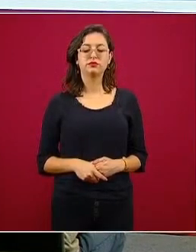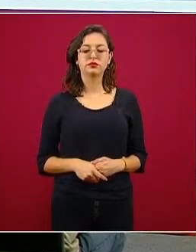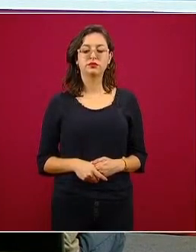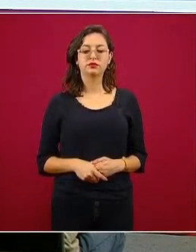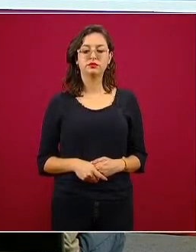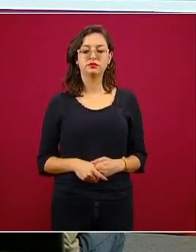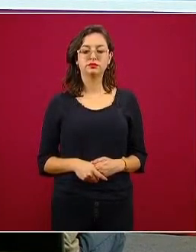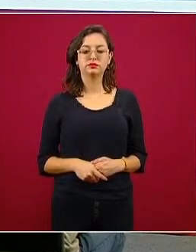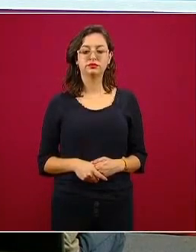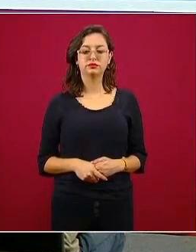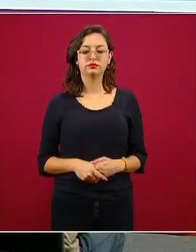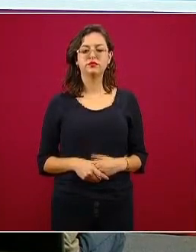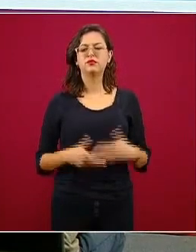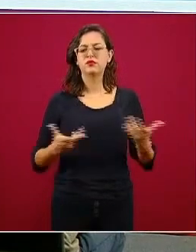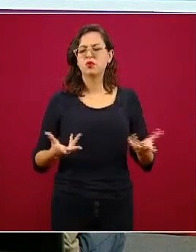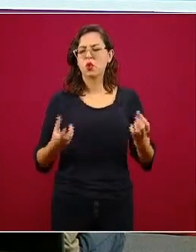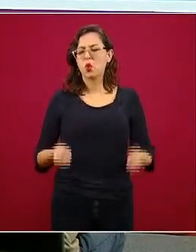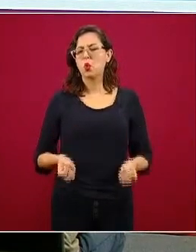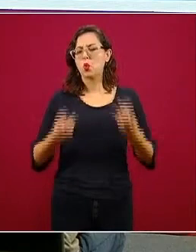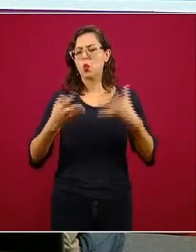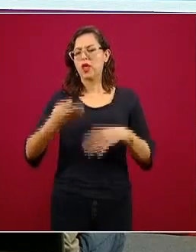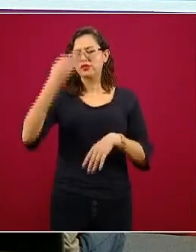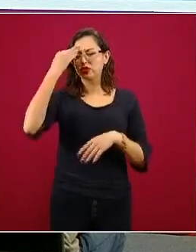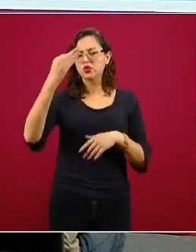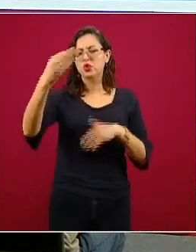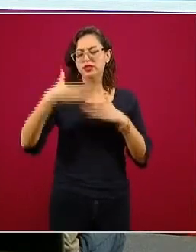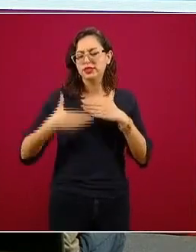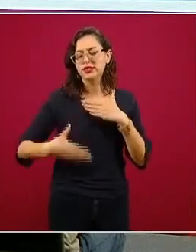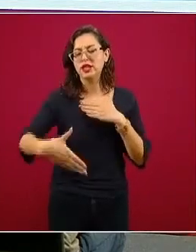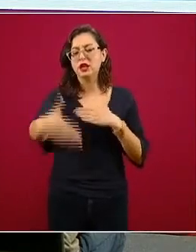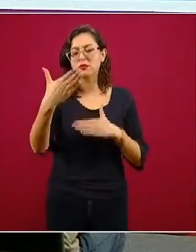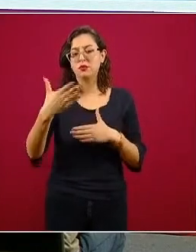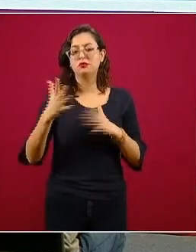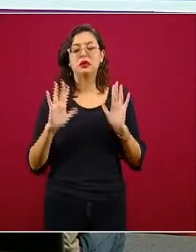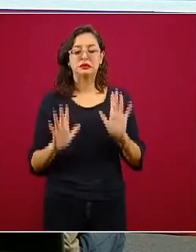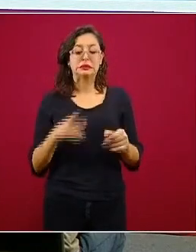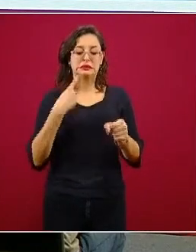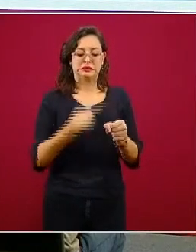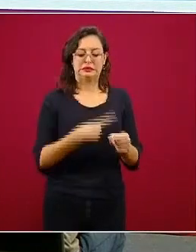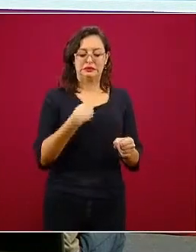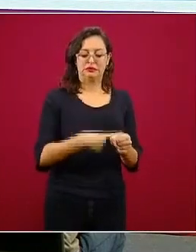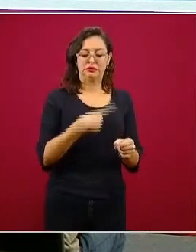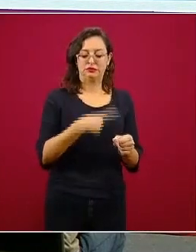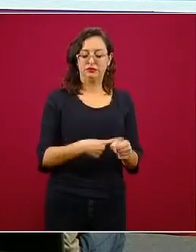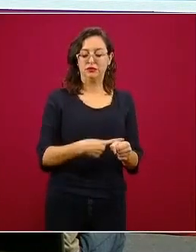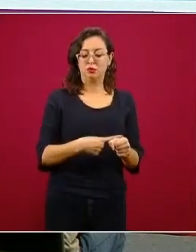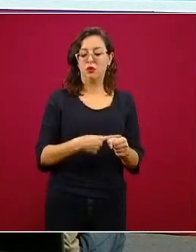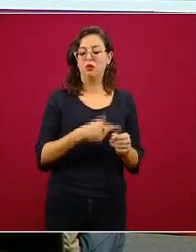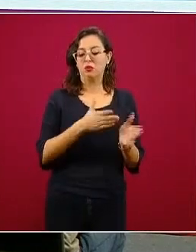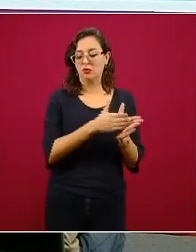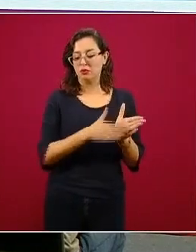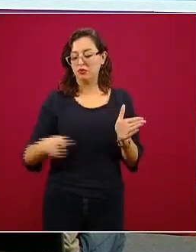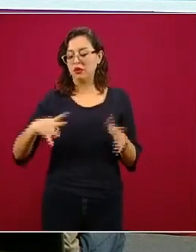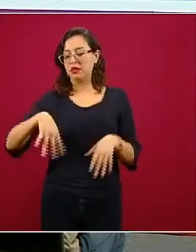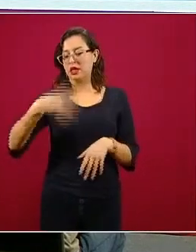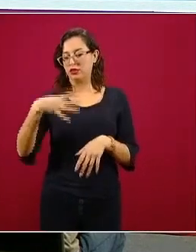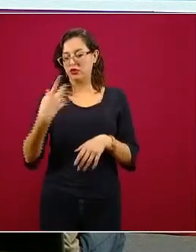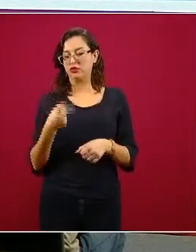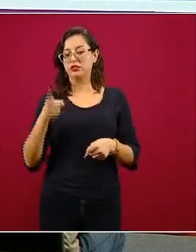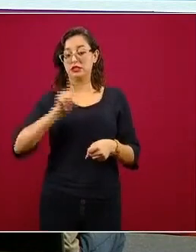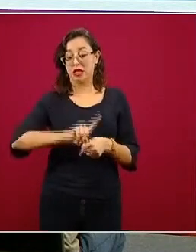promedio. ¿En cuánto tiempo? Durante el tiempo que dura su enfermedad. ¿Cuál es ese tiempo? 14